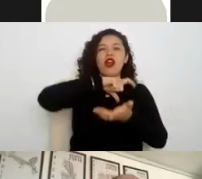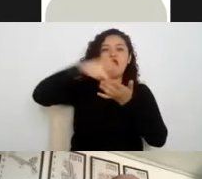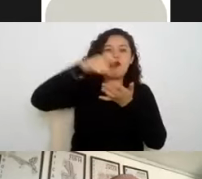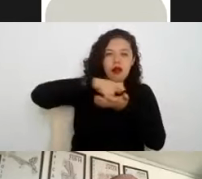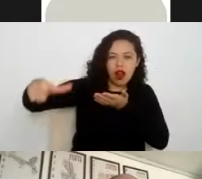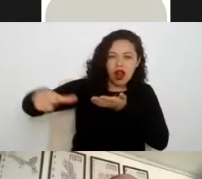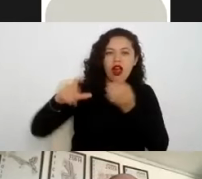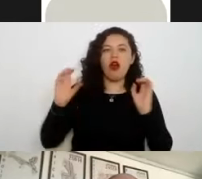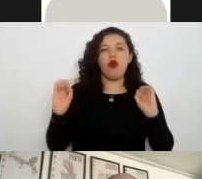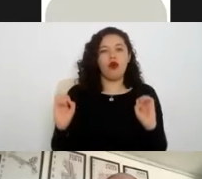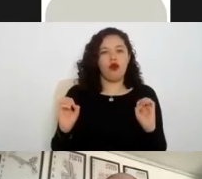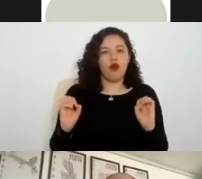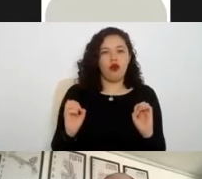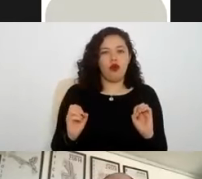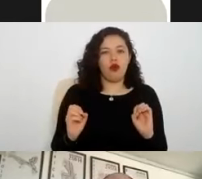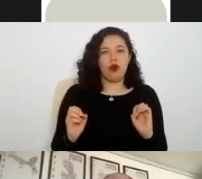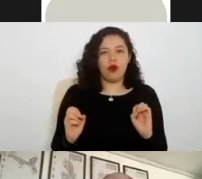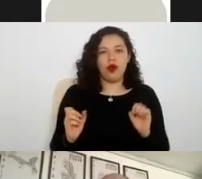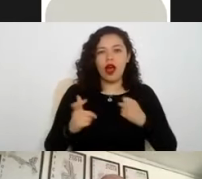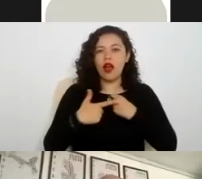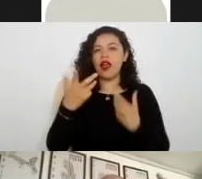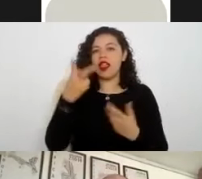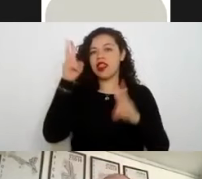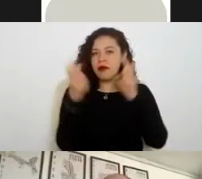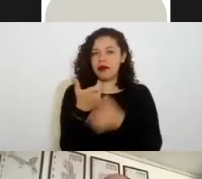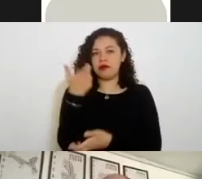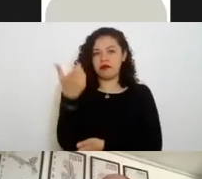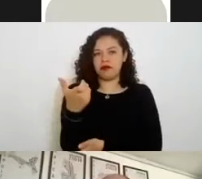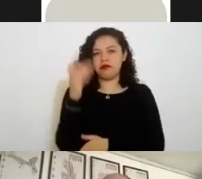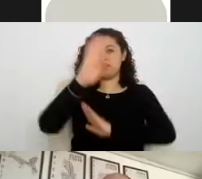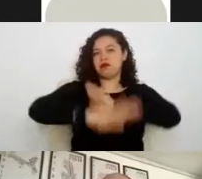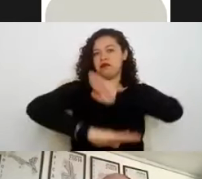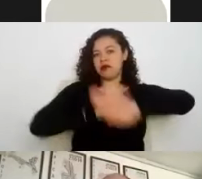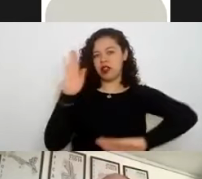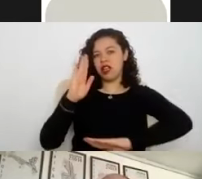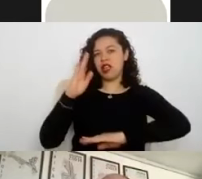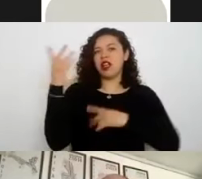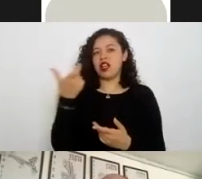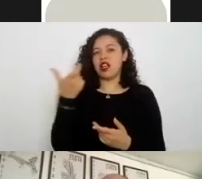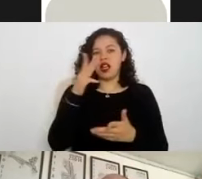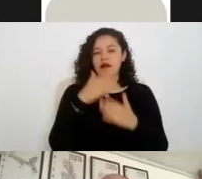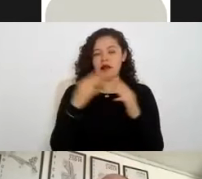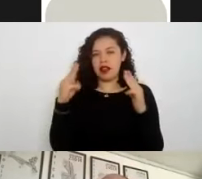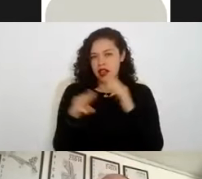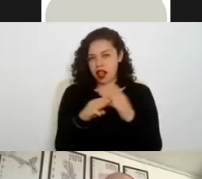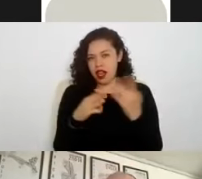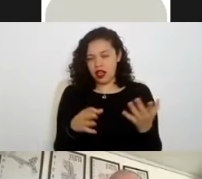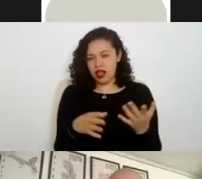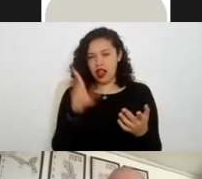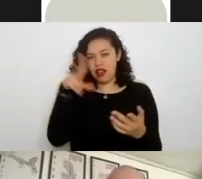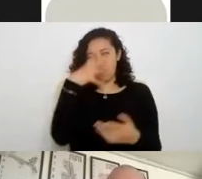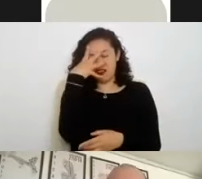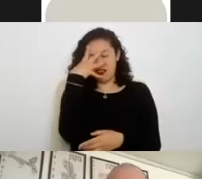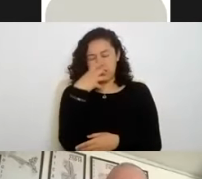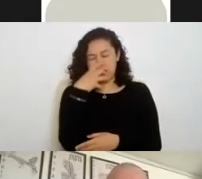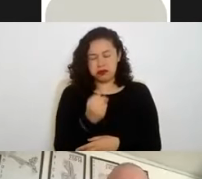tener un tema económico, que el éxito pues, está en los recursos materiales y que tristemente luego no